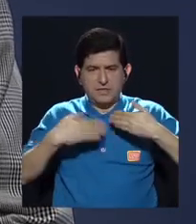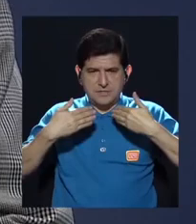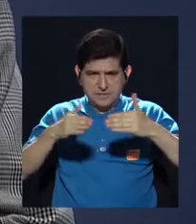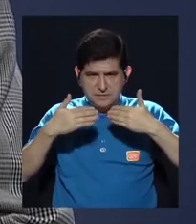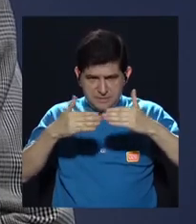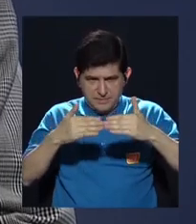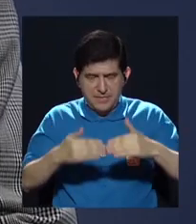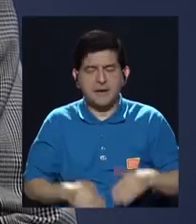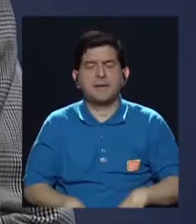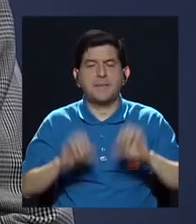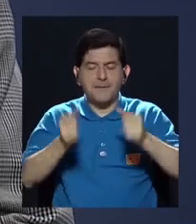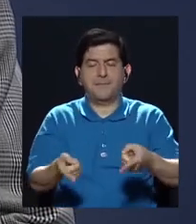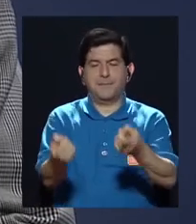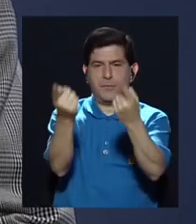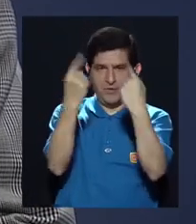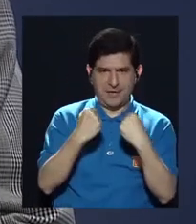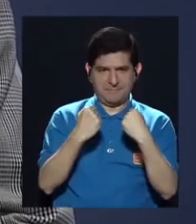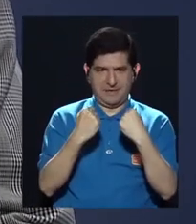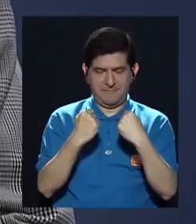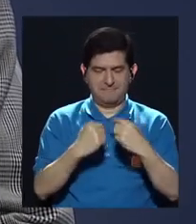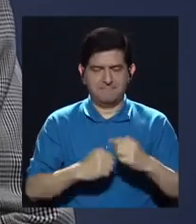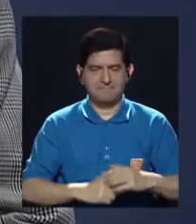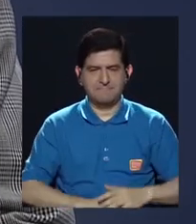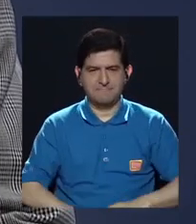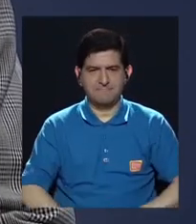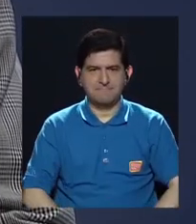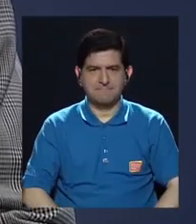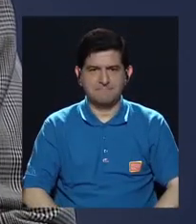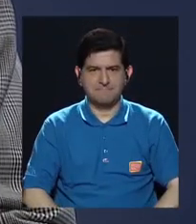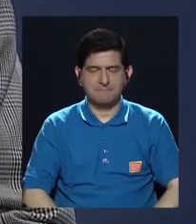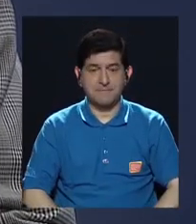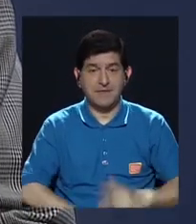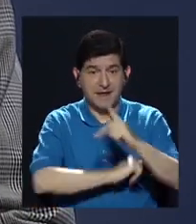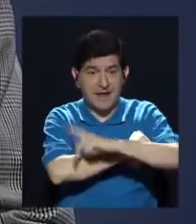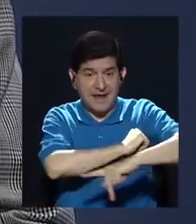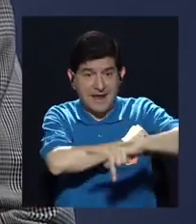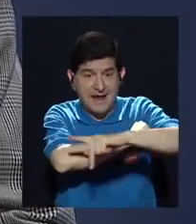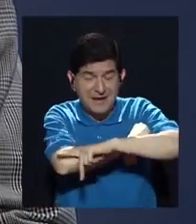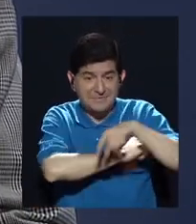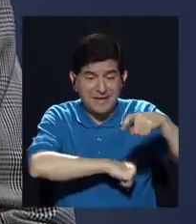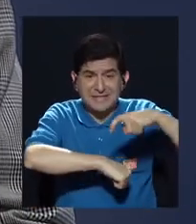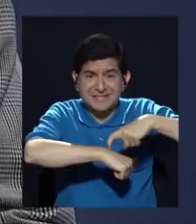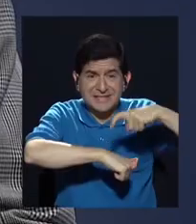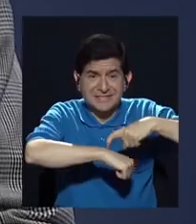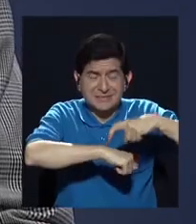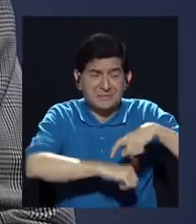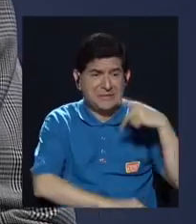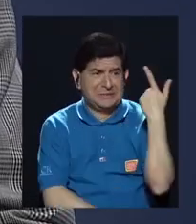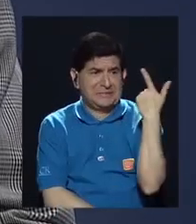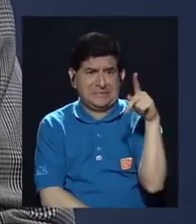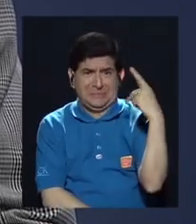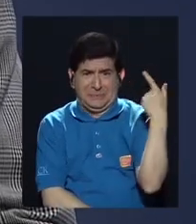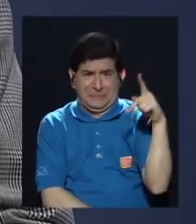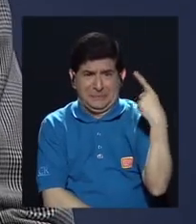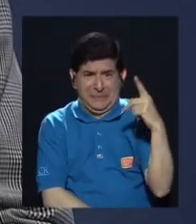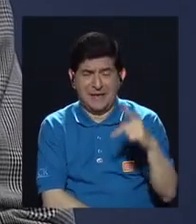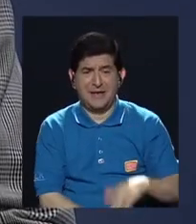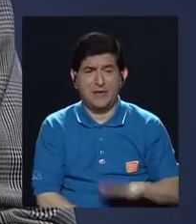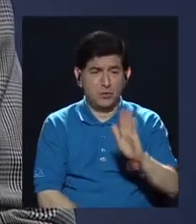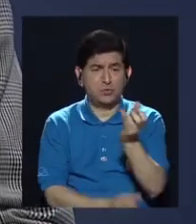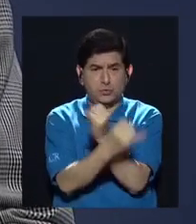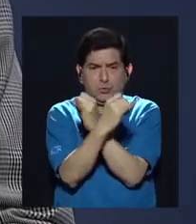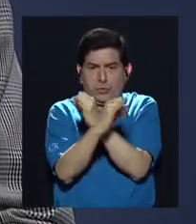dispuestos a entrar. Es decir, que el país estaba arriesgando, francamente,